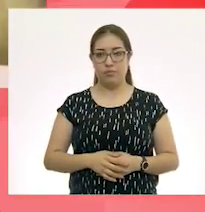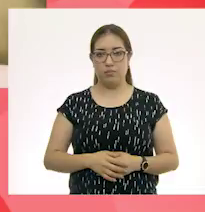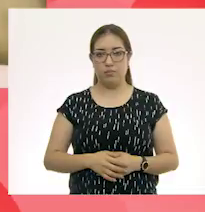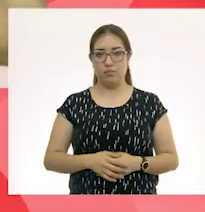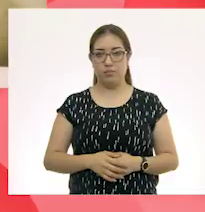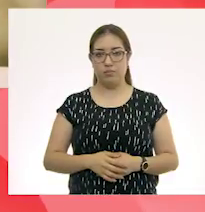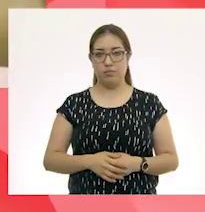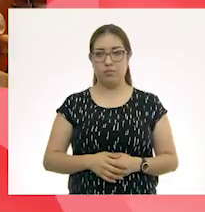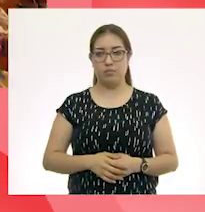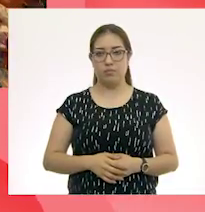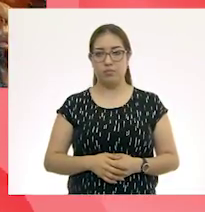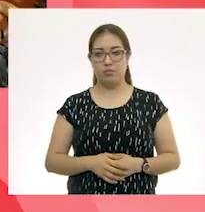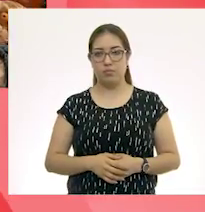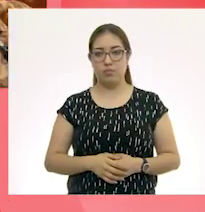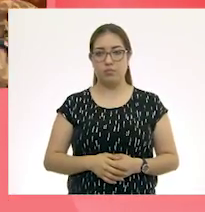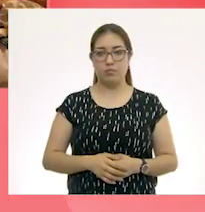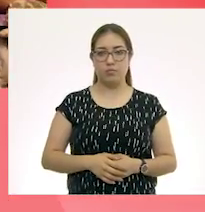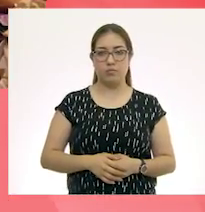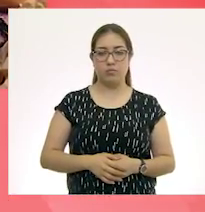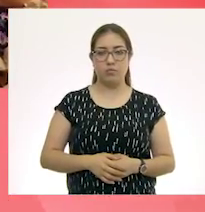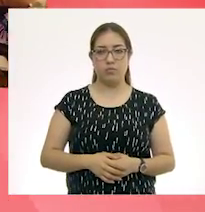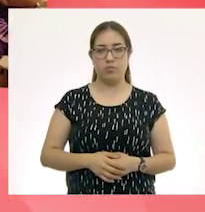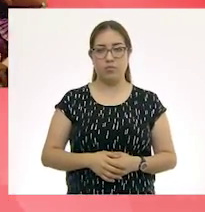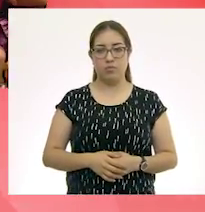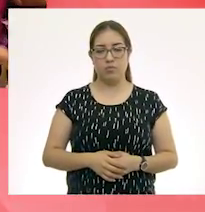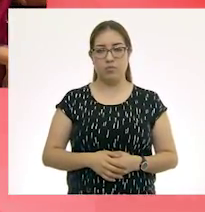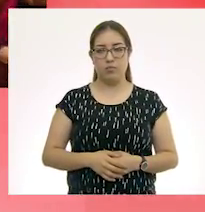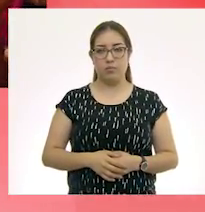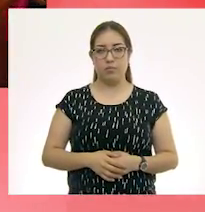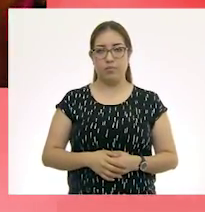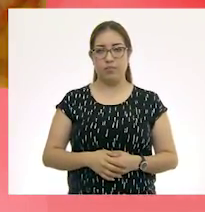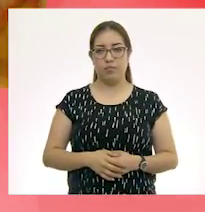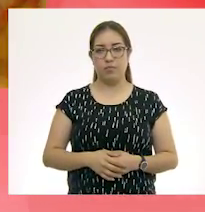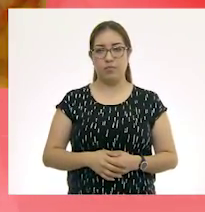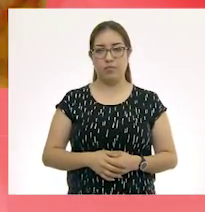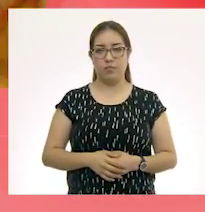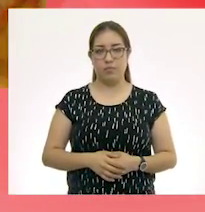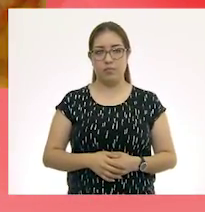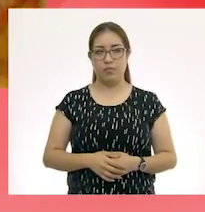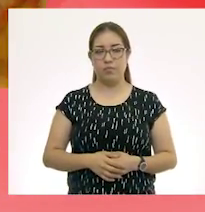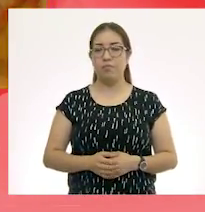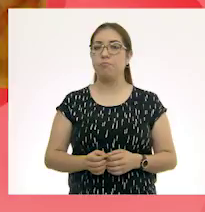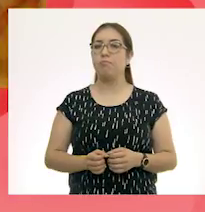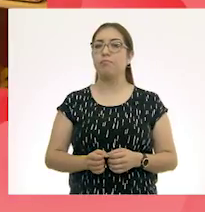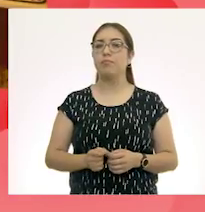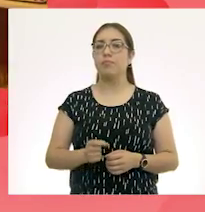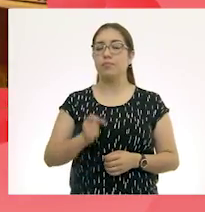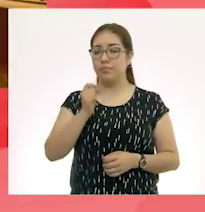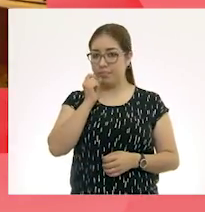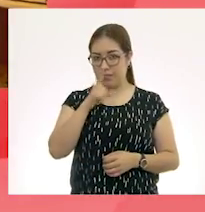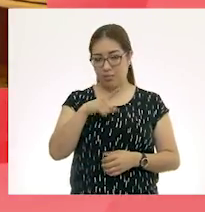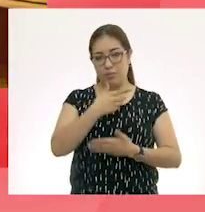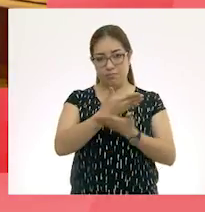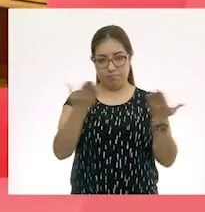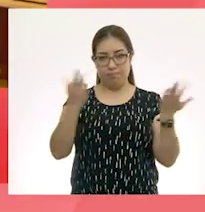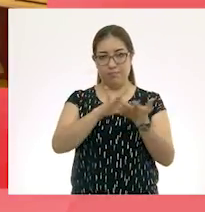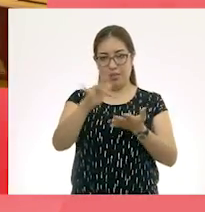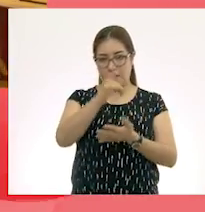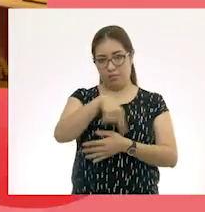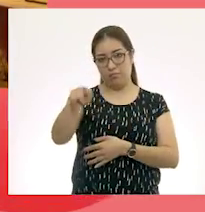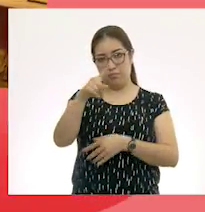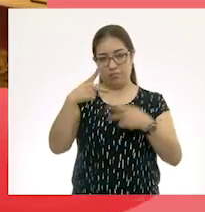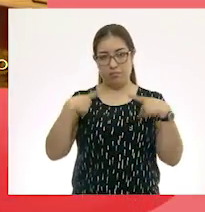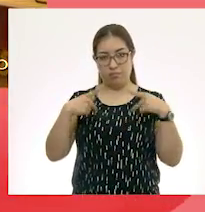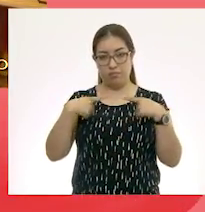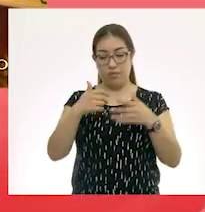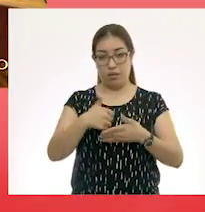si fuera un chiño pues no yo ya mbaga apen kamodi de no ya he mi shihoki